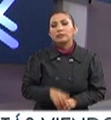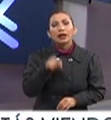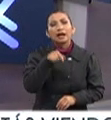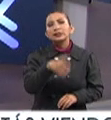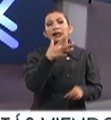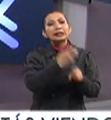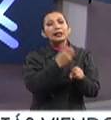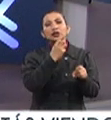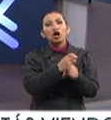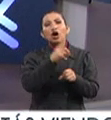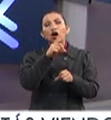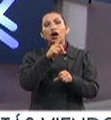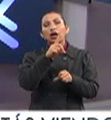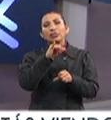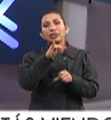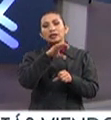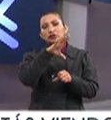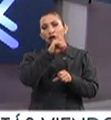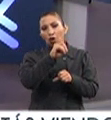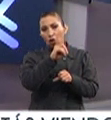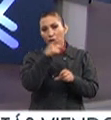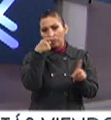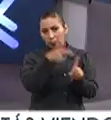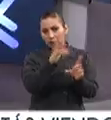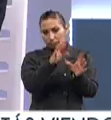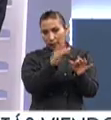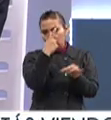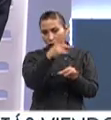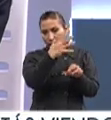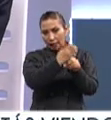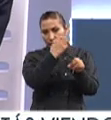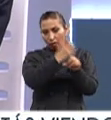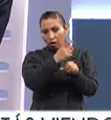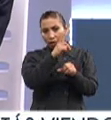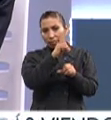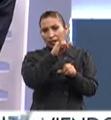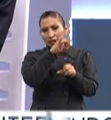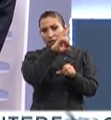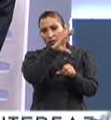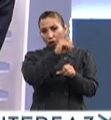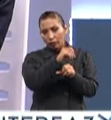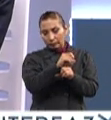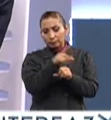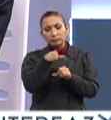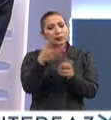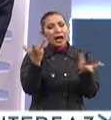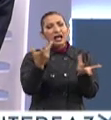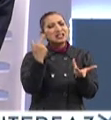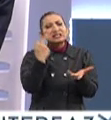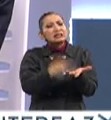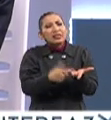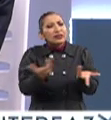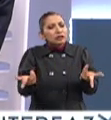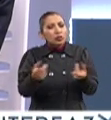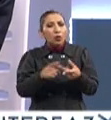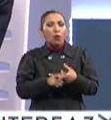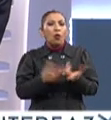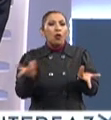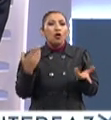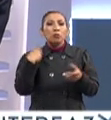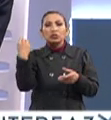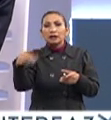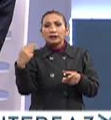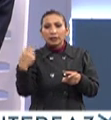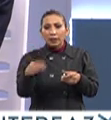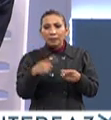Este quinto, pues vamos a entrar primero a platicar sobre este quinto, esta quinta producción, de qué se trata, cómo se